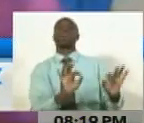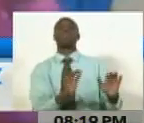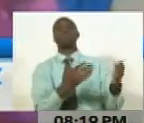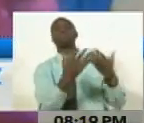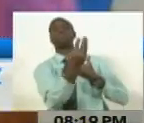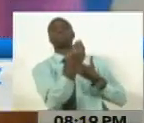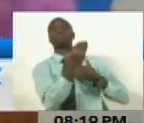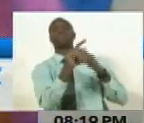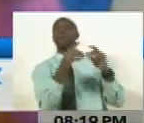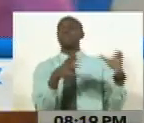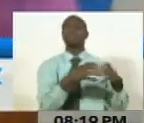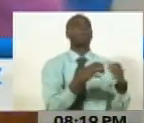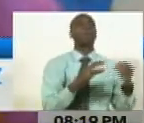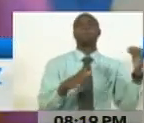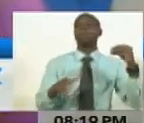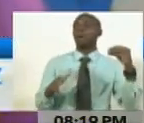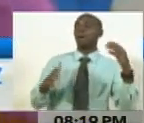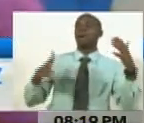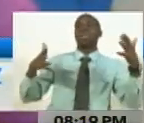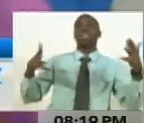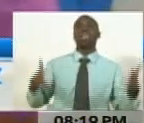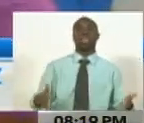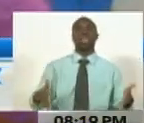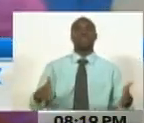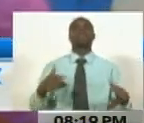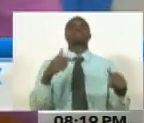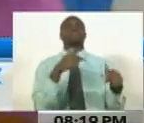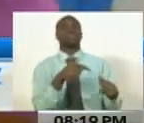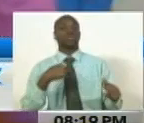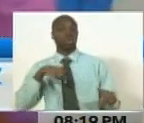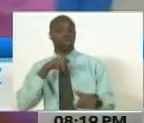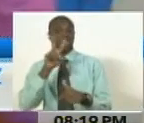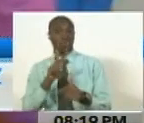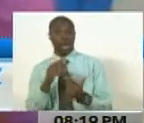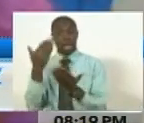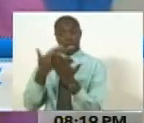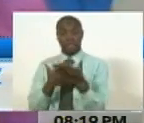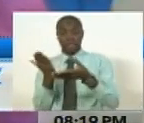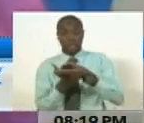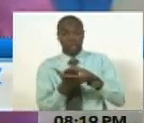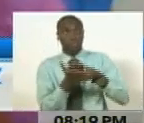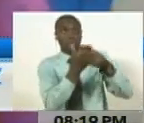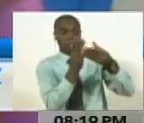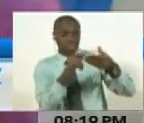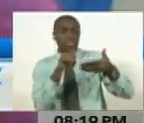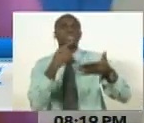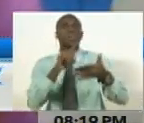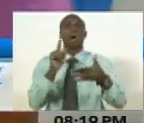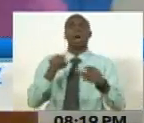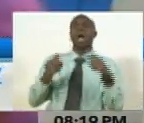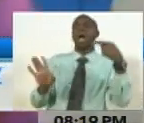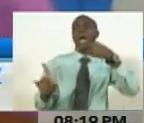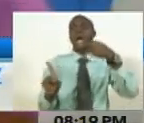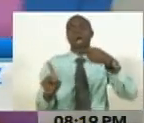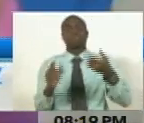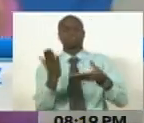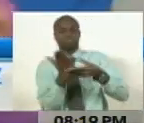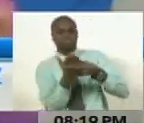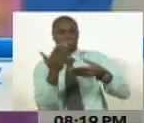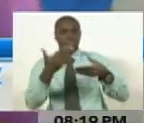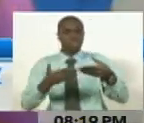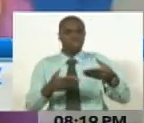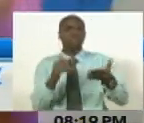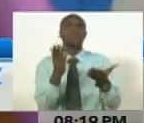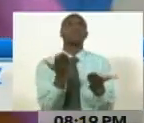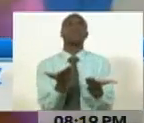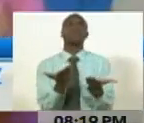vez más, y esto forma parte del expediente, que Venezuela está encausado, aparte del expediente de violaciones